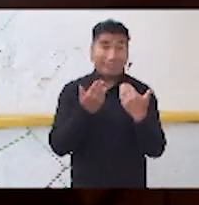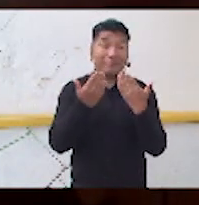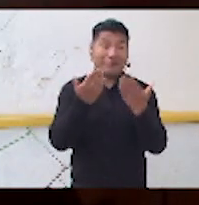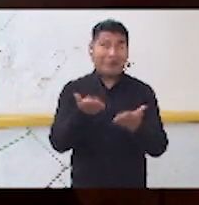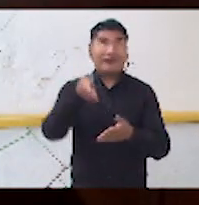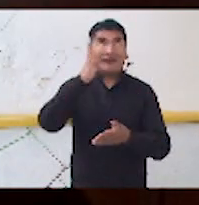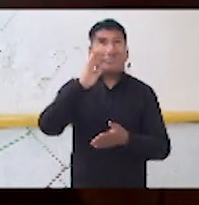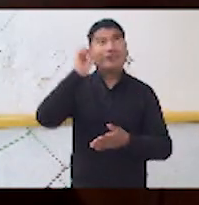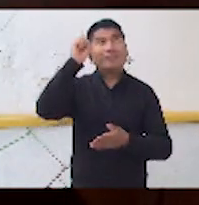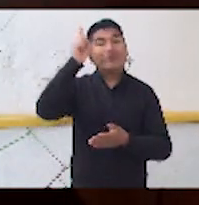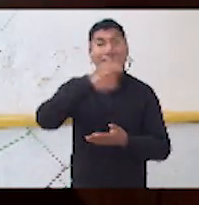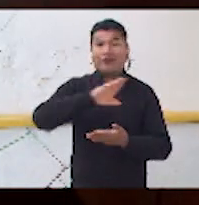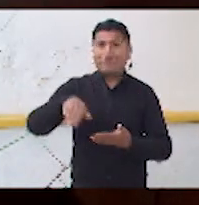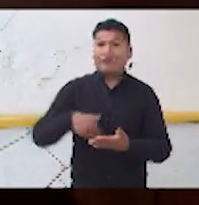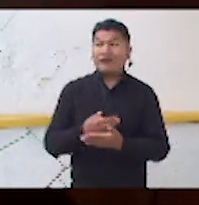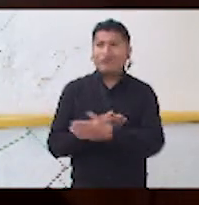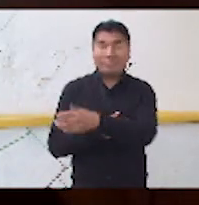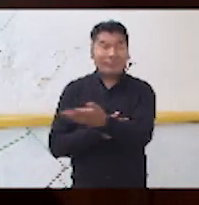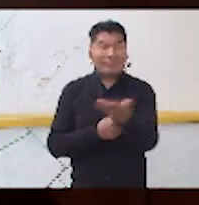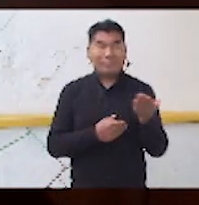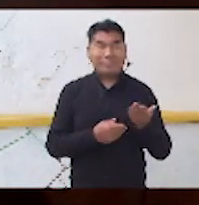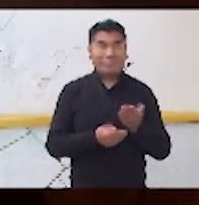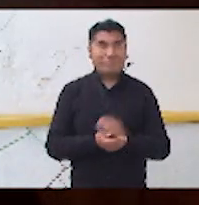a Dios y a todos ellos.